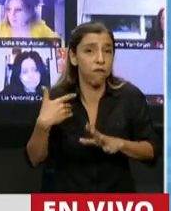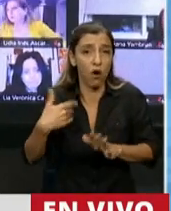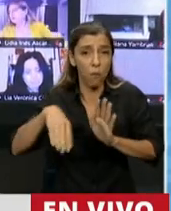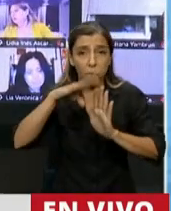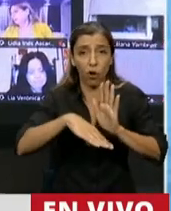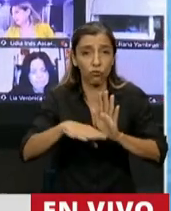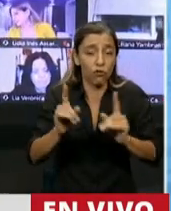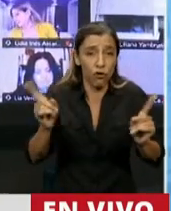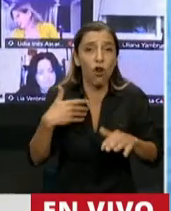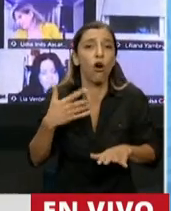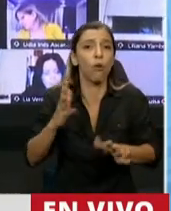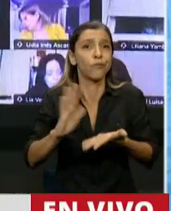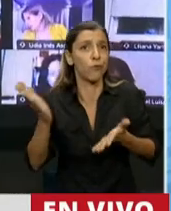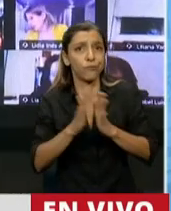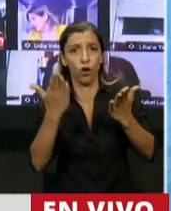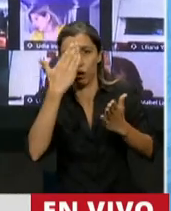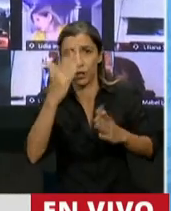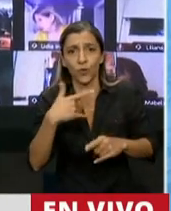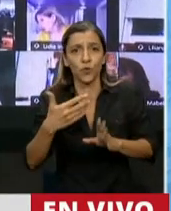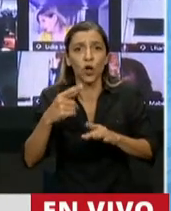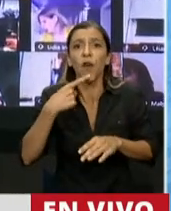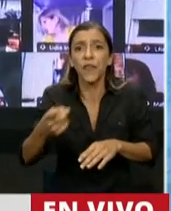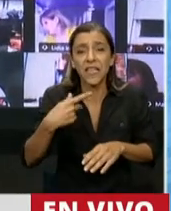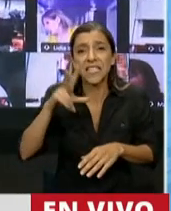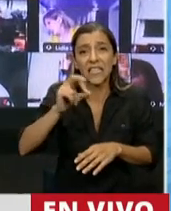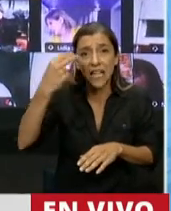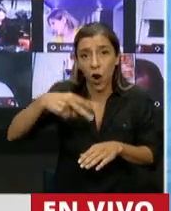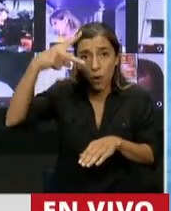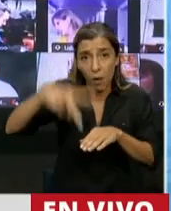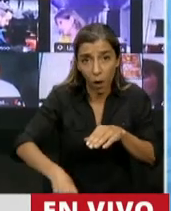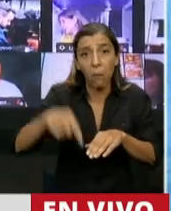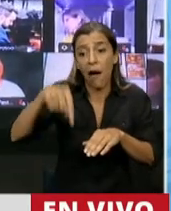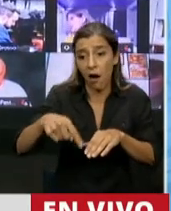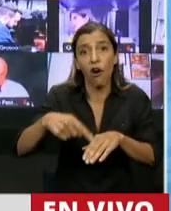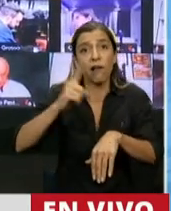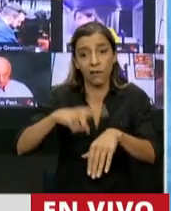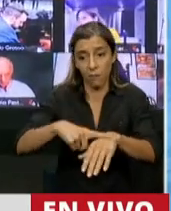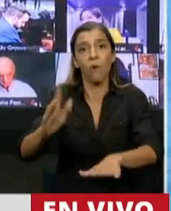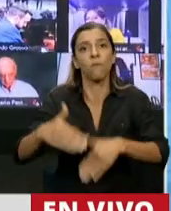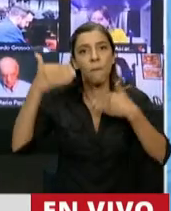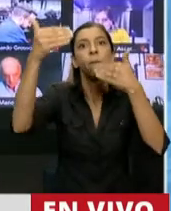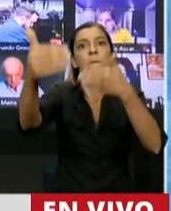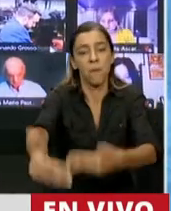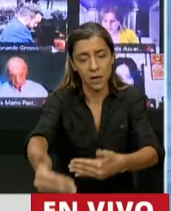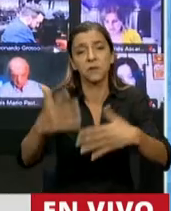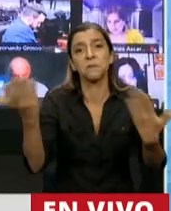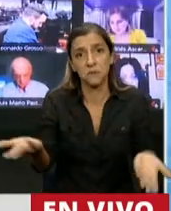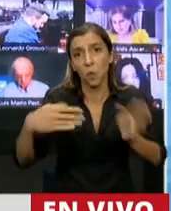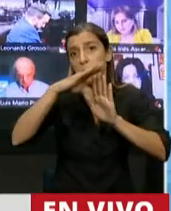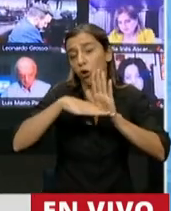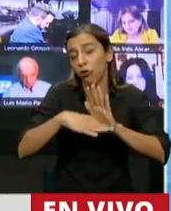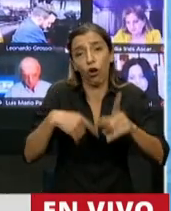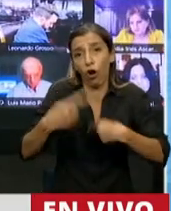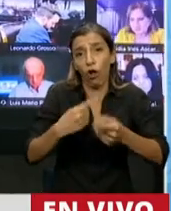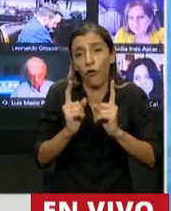sesión se hubiera terminado eso no ocurrió hay pruebas ordinarias y el protocolo sigue vigente porque se inició el